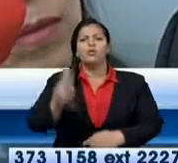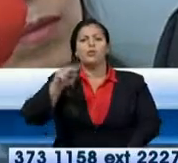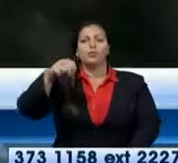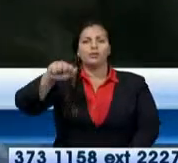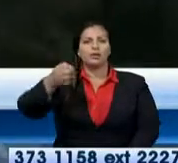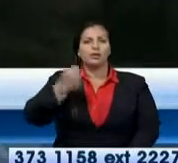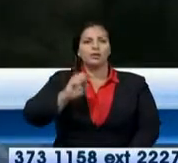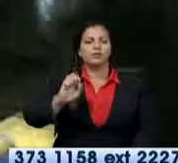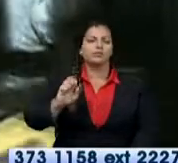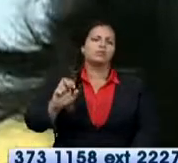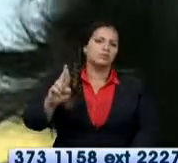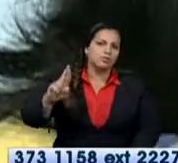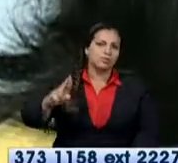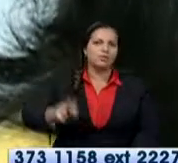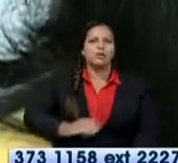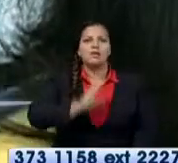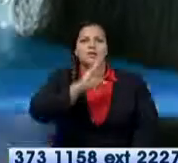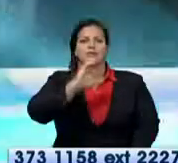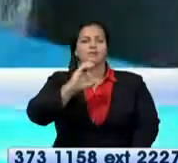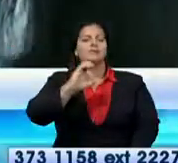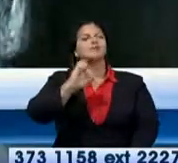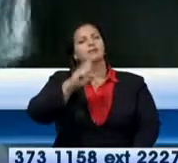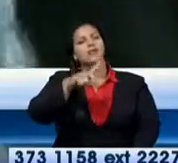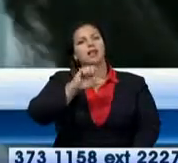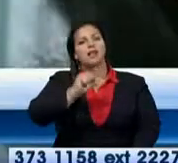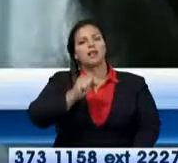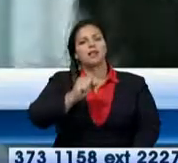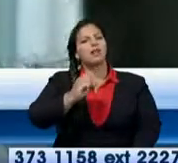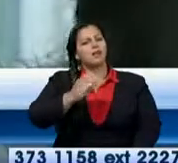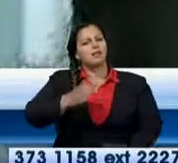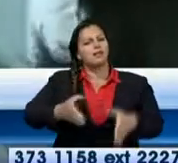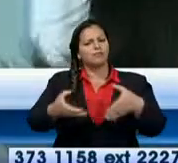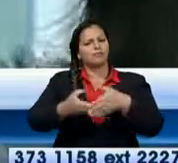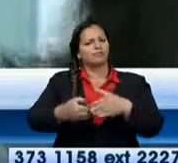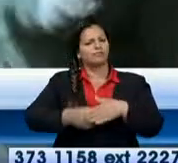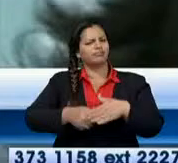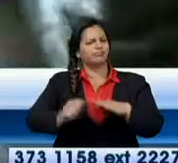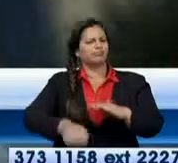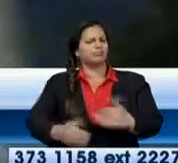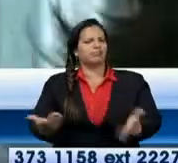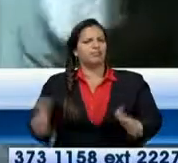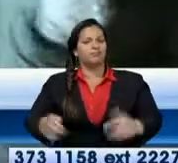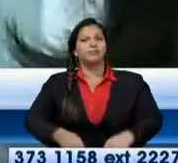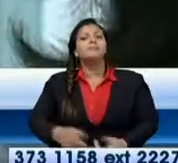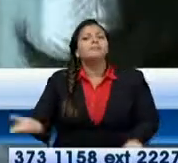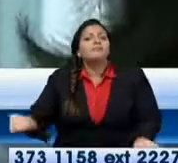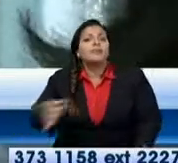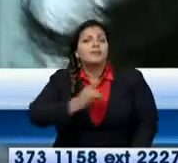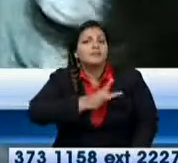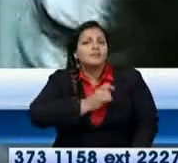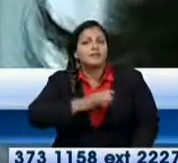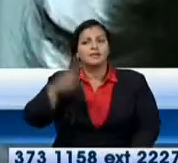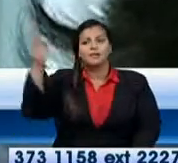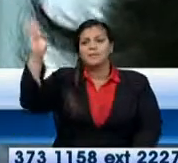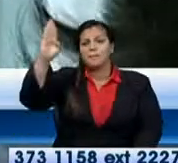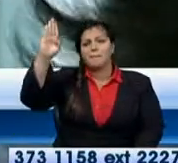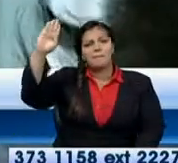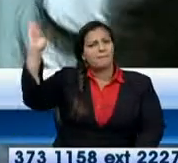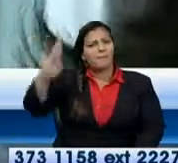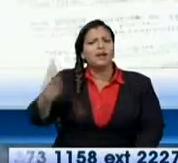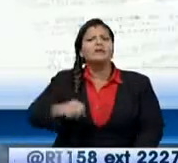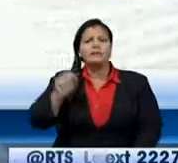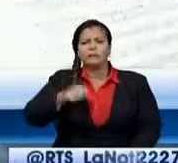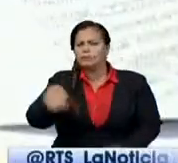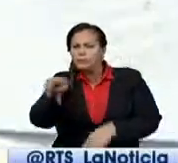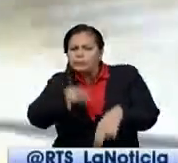CELAC. Tenemos otras instancias. Mire, ahí en Chile, Brasil, se están viendo esas posibilidades.